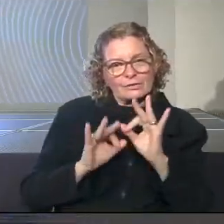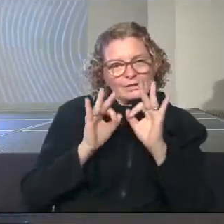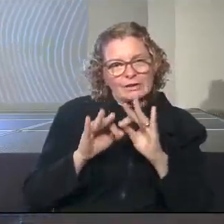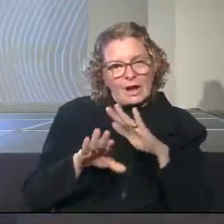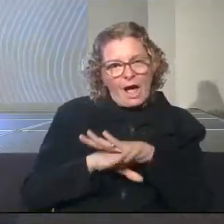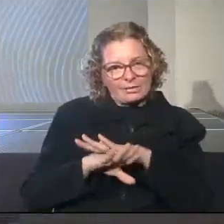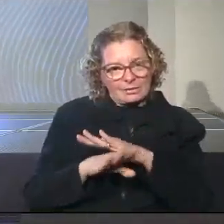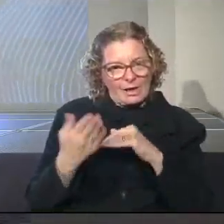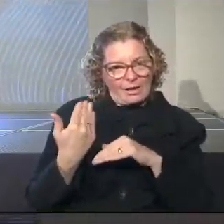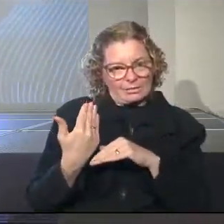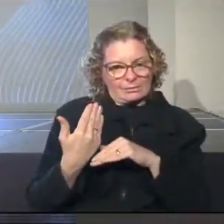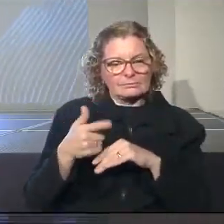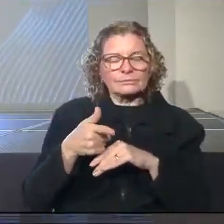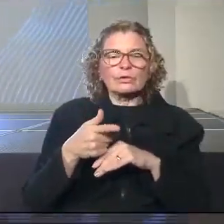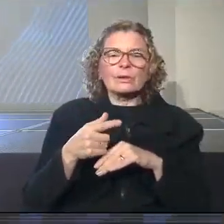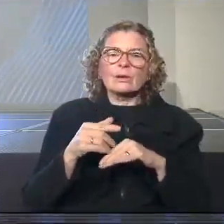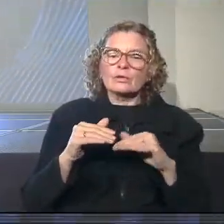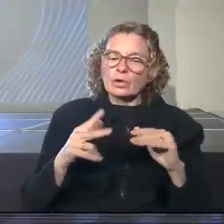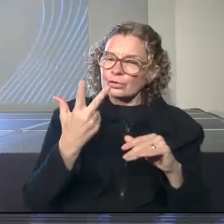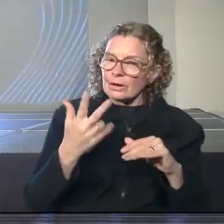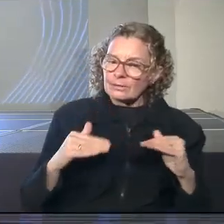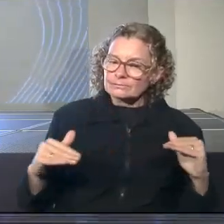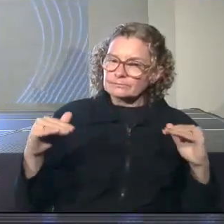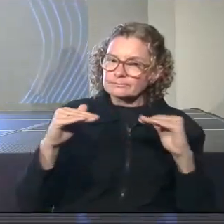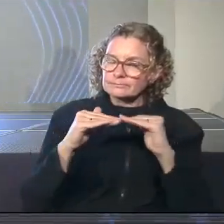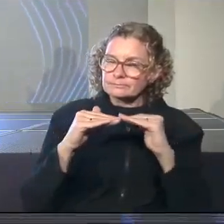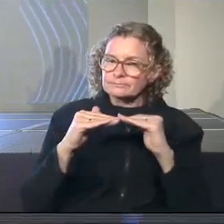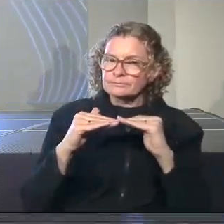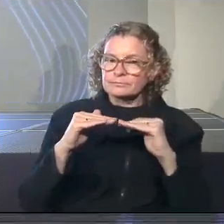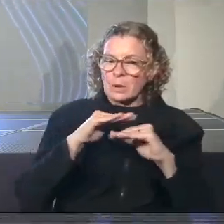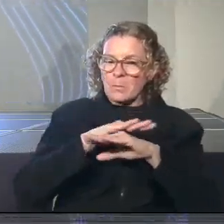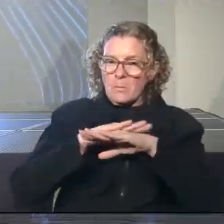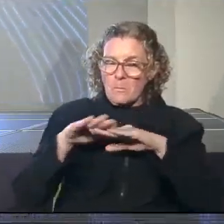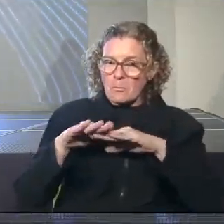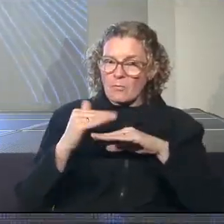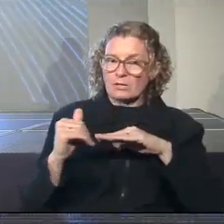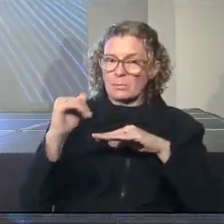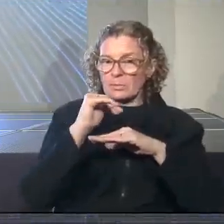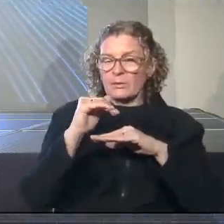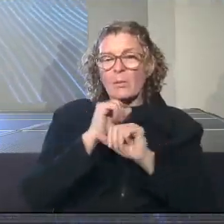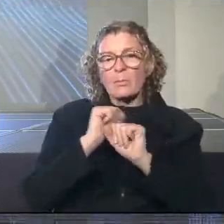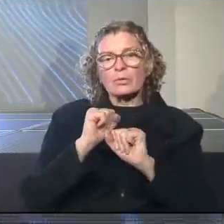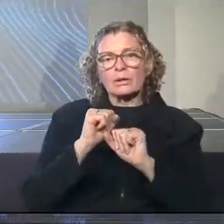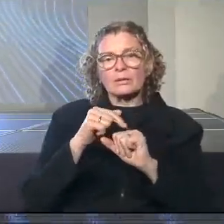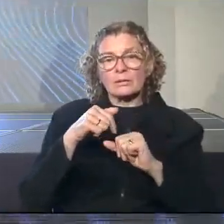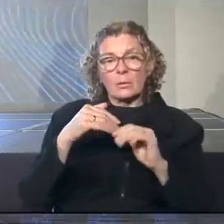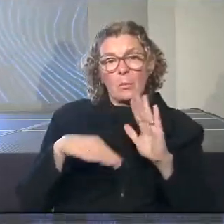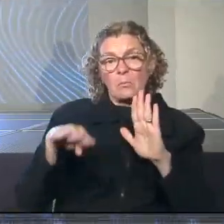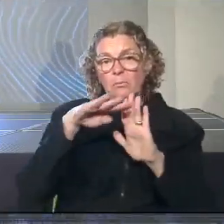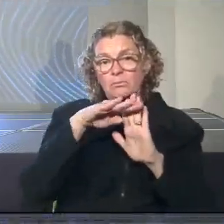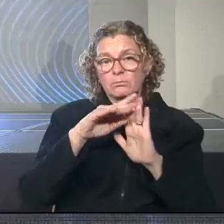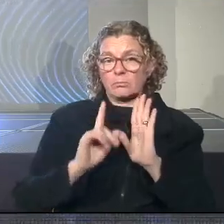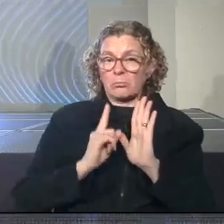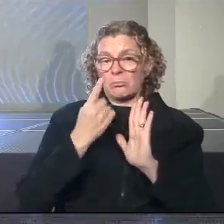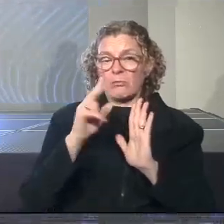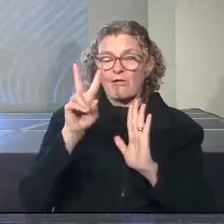umbral. Entonces, manteniendo estos tres parámetros dentro de los umbrales previstos, vamos a poder conservar una reputación verde